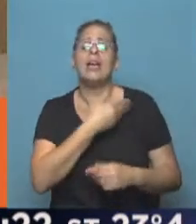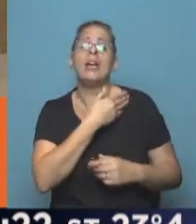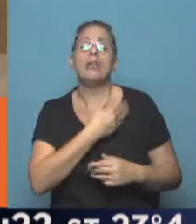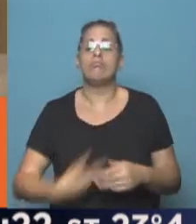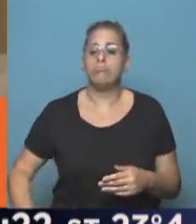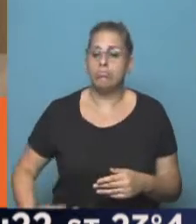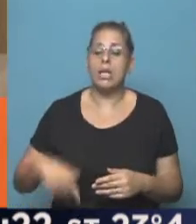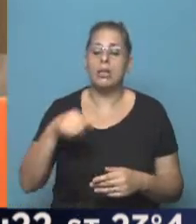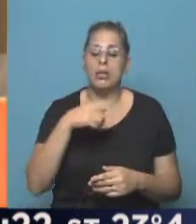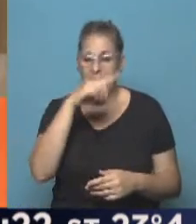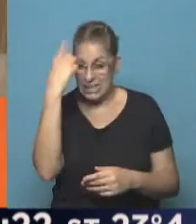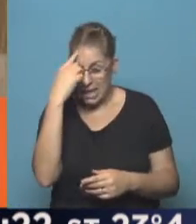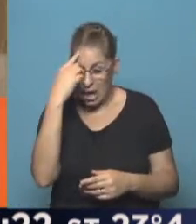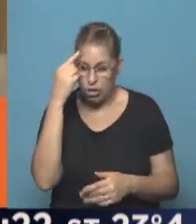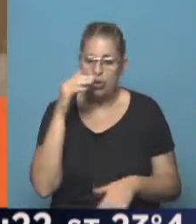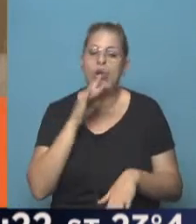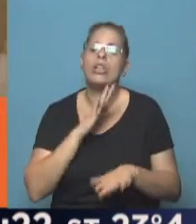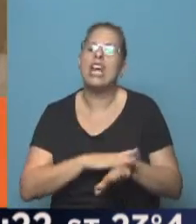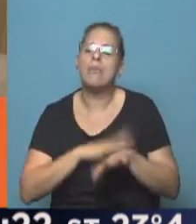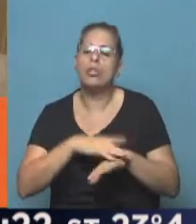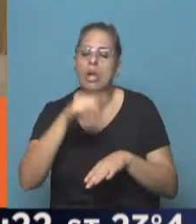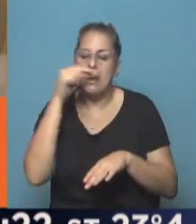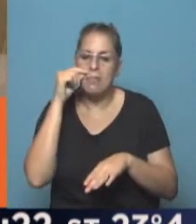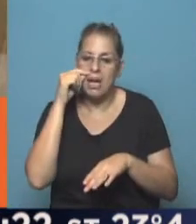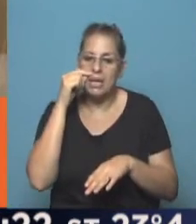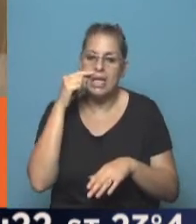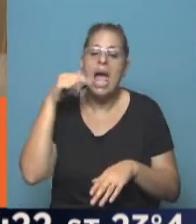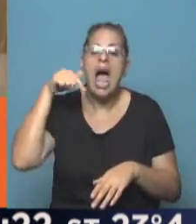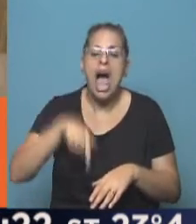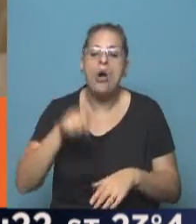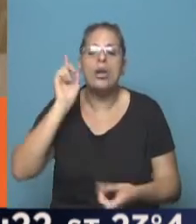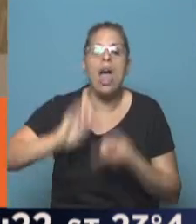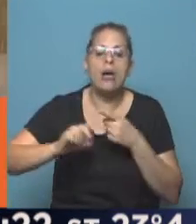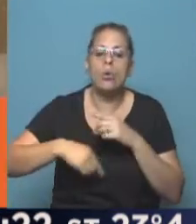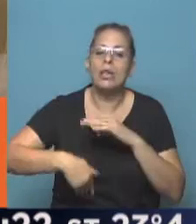le hace un acuerdo más perjudicial que el anterior?